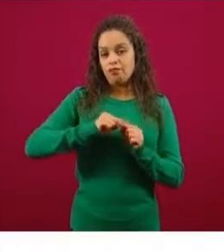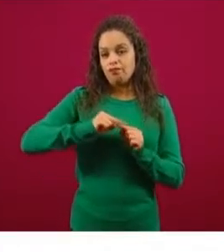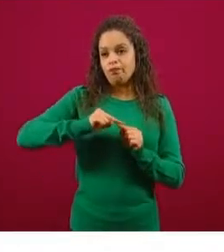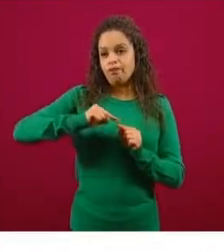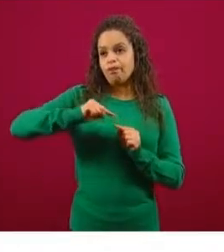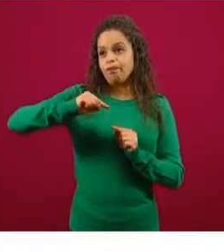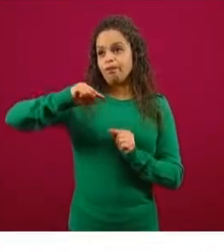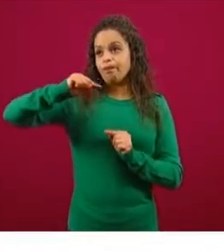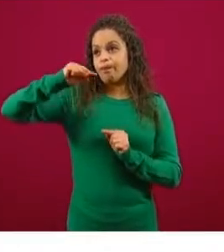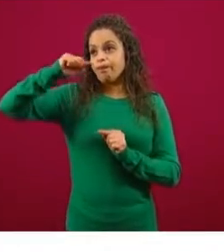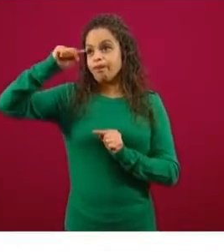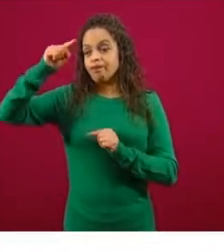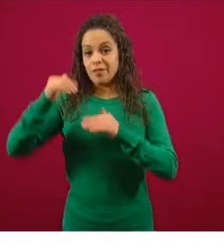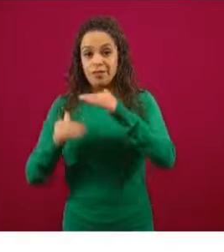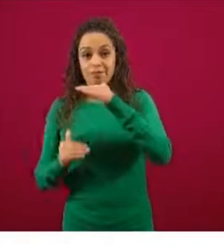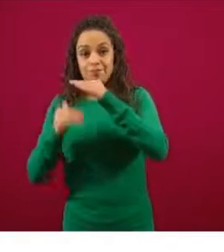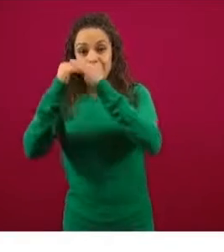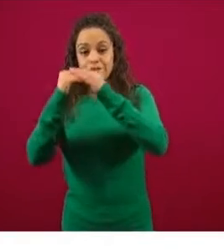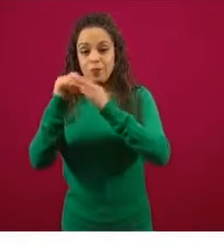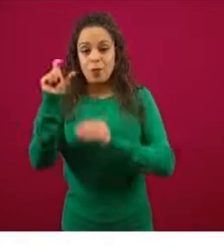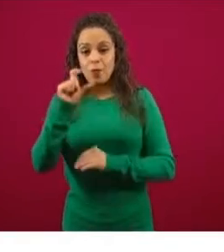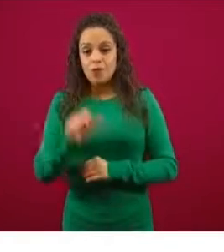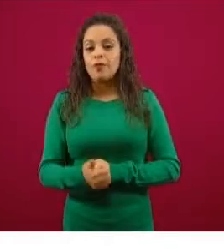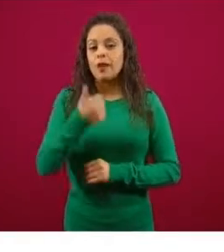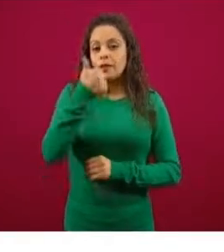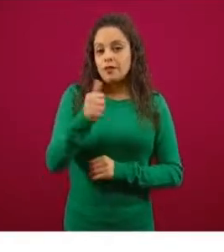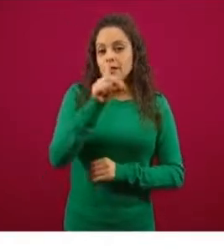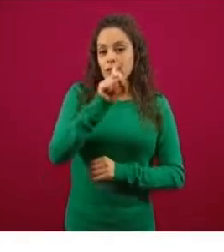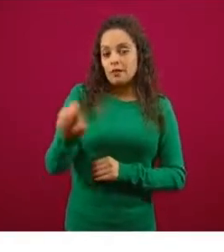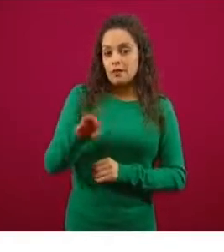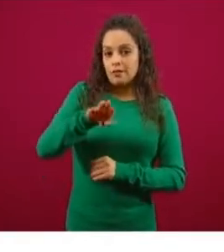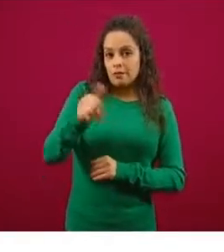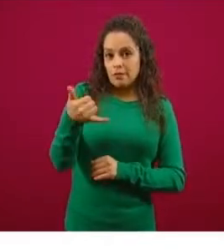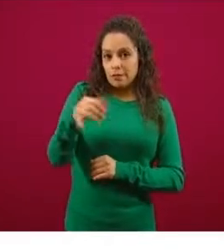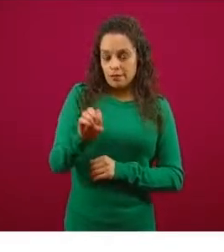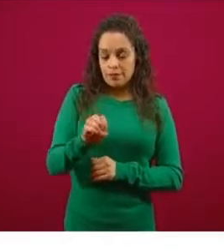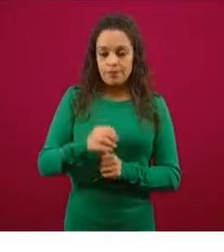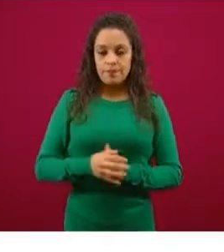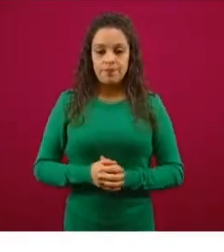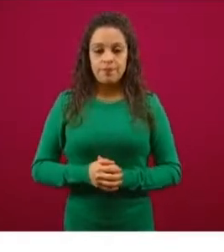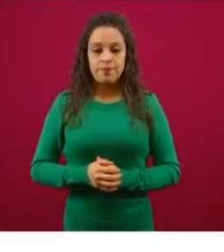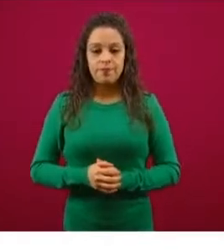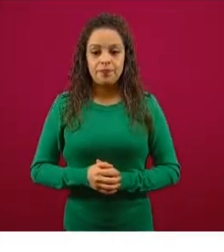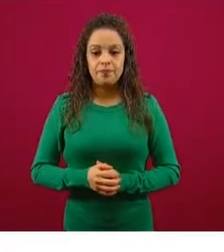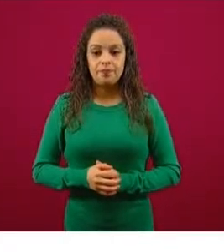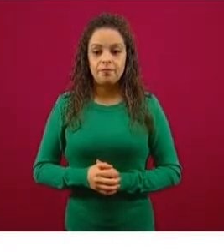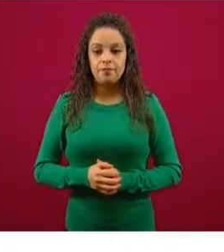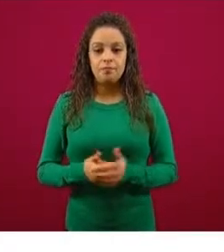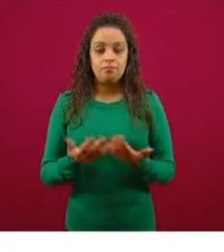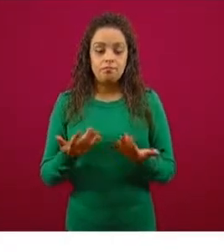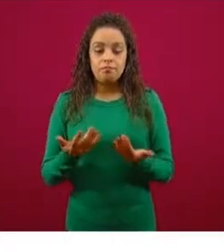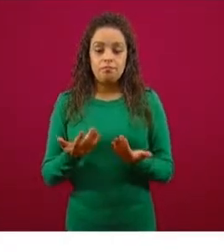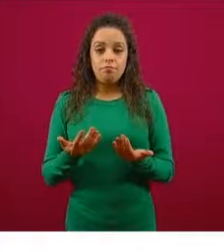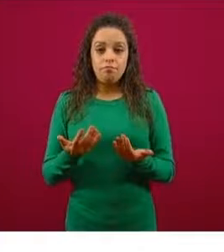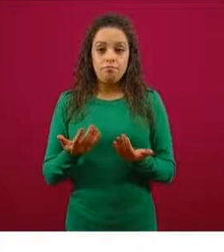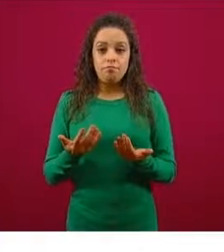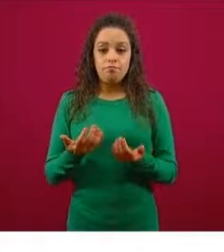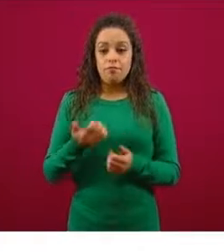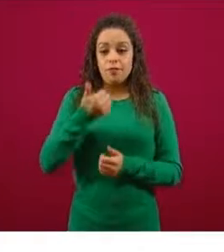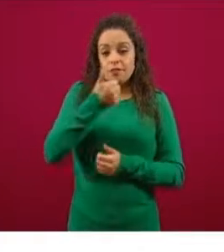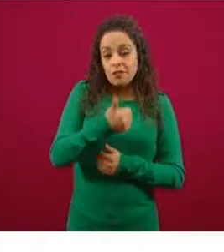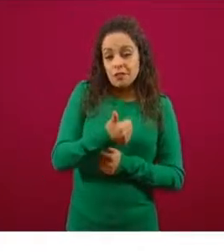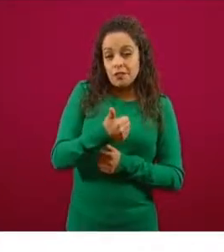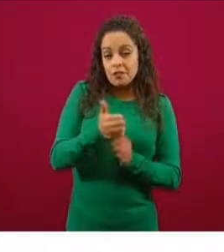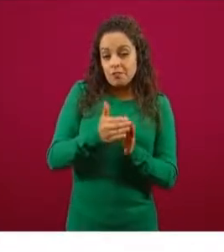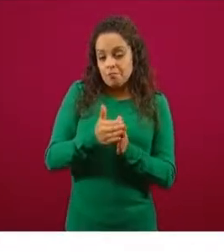de mayo como el punto cumbre. Siempre esto es una banda, no es exactamente un día a una hora y es entre el 6 y